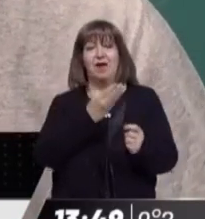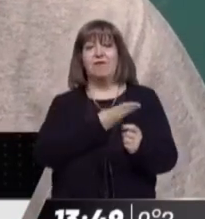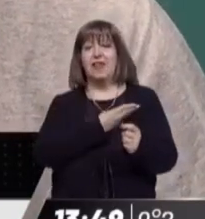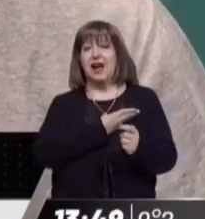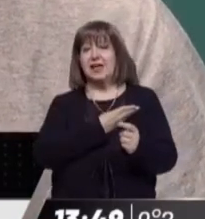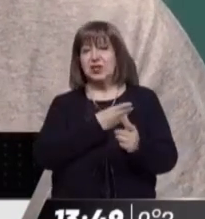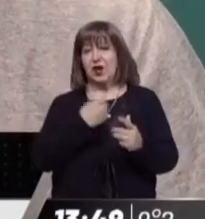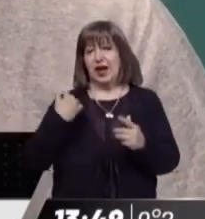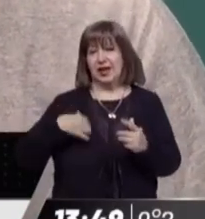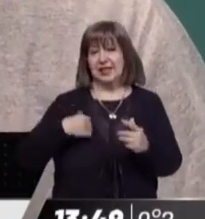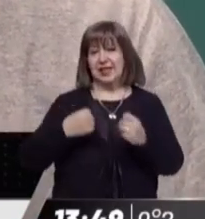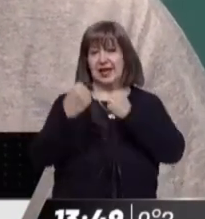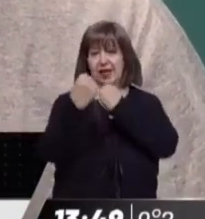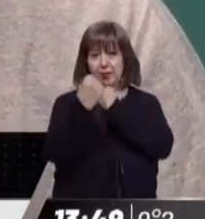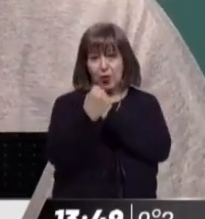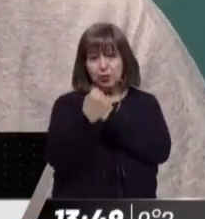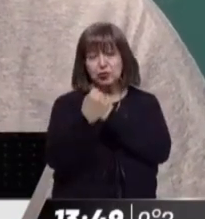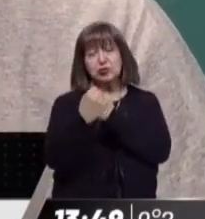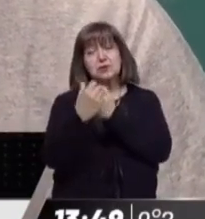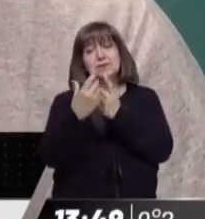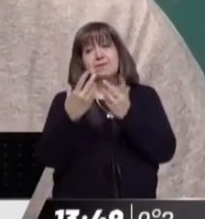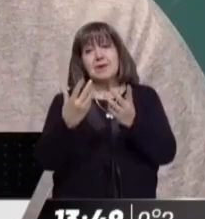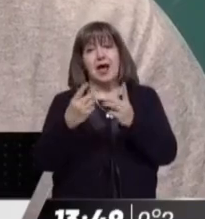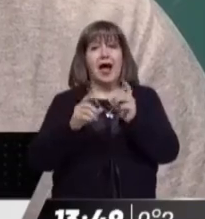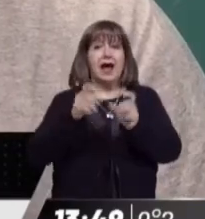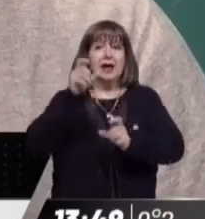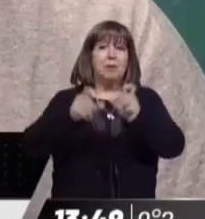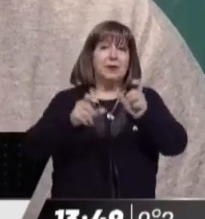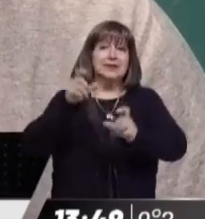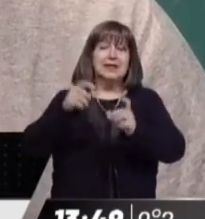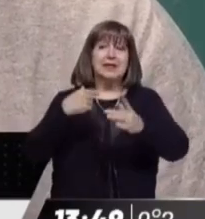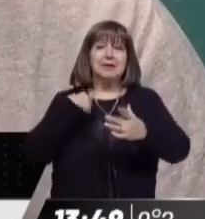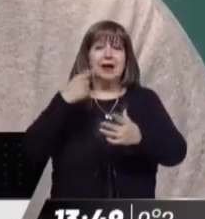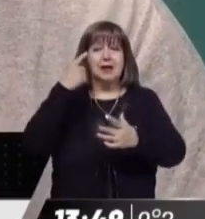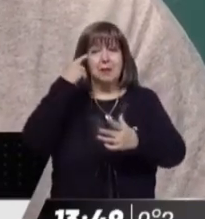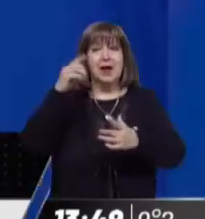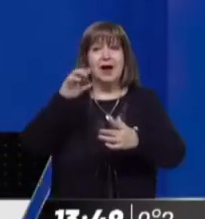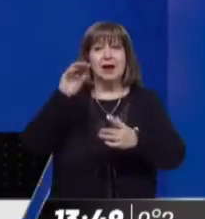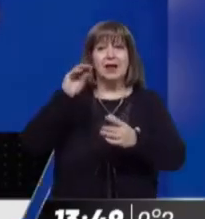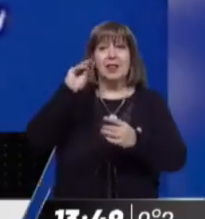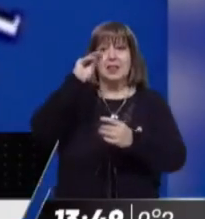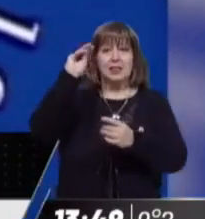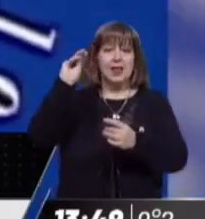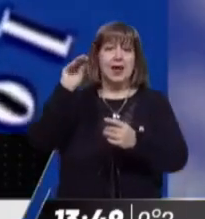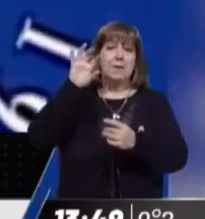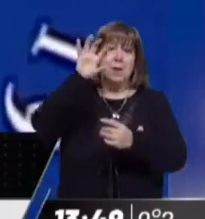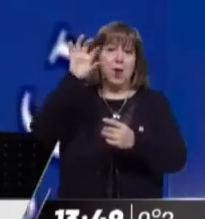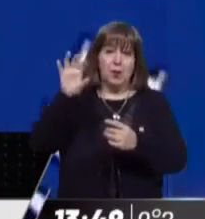y principalmente hay que salir, yo siempre les digo que hay que empezar a mirar un poco al interior del país.